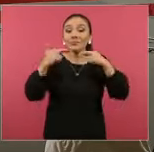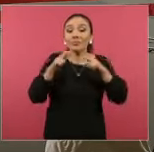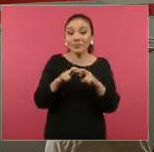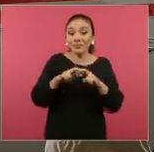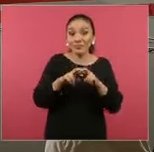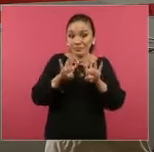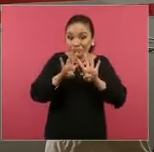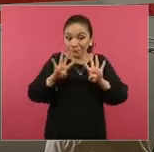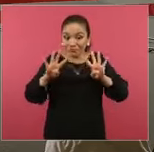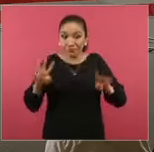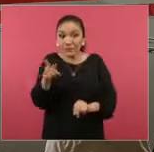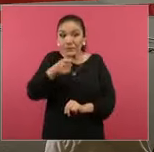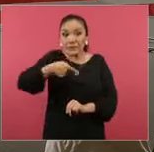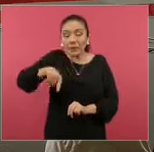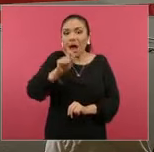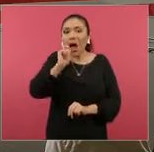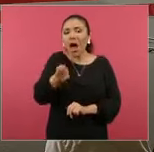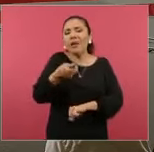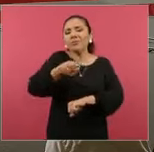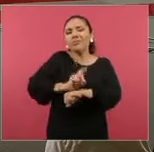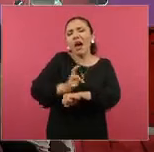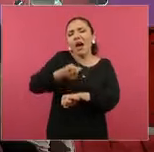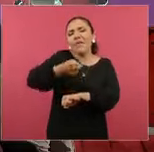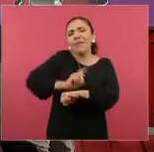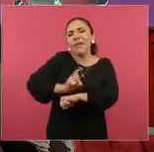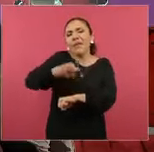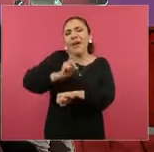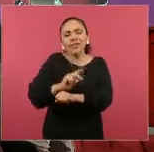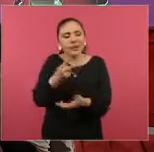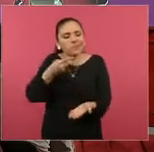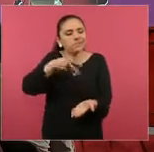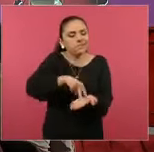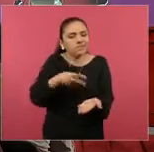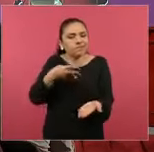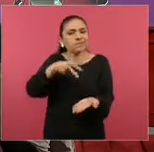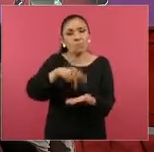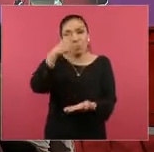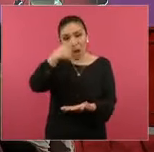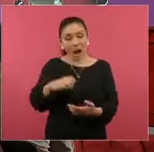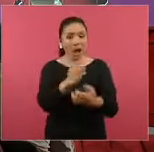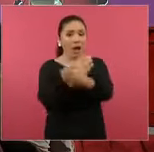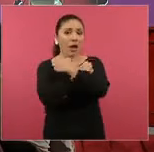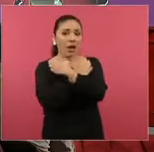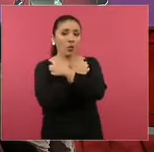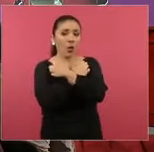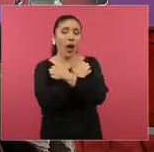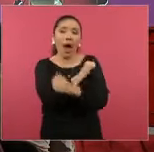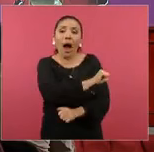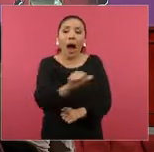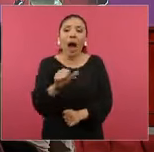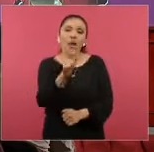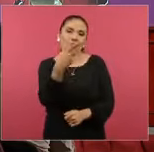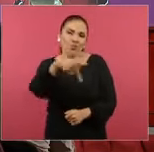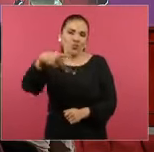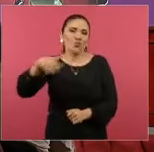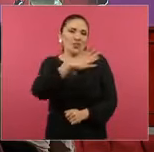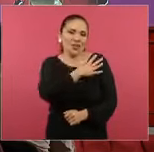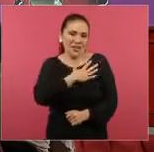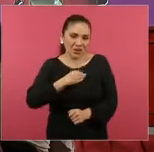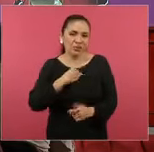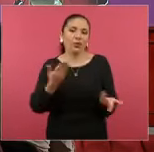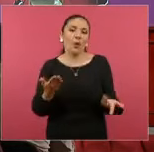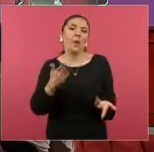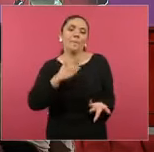son quienes en el día a día se ocupan de la educación de nuestros hijos y en mi caso